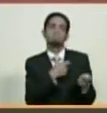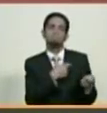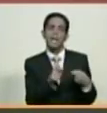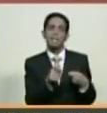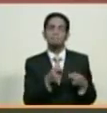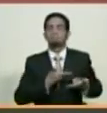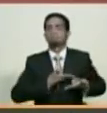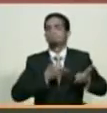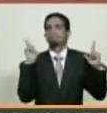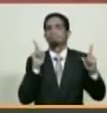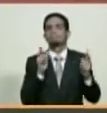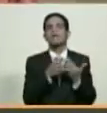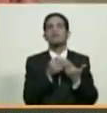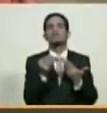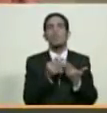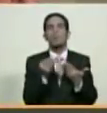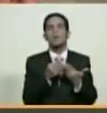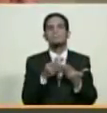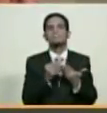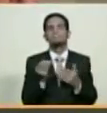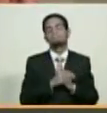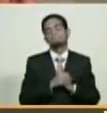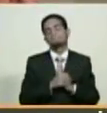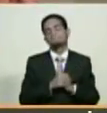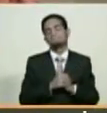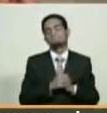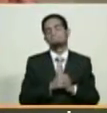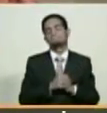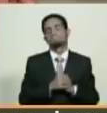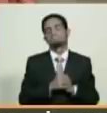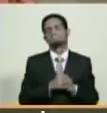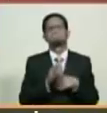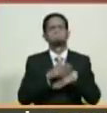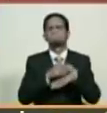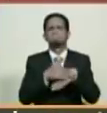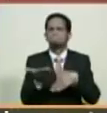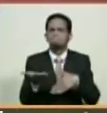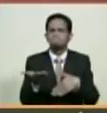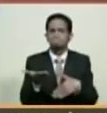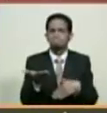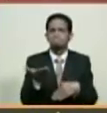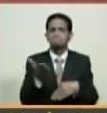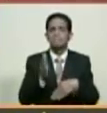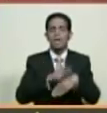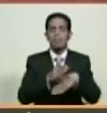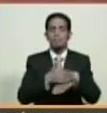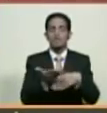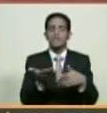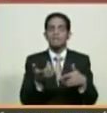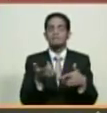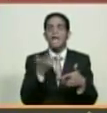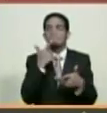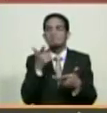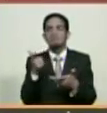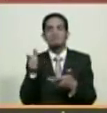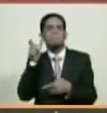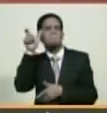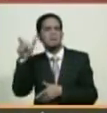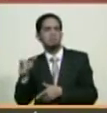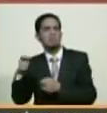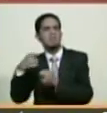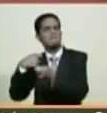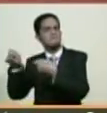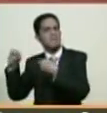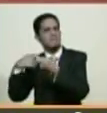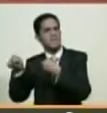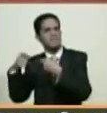al precio del dólar criminal. ¿Por qué? Porque reconociendo que hay una, que ellos hicieron